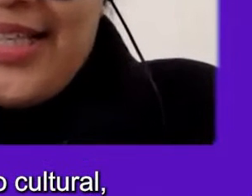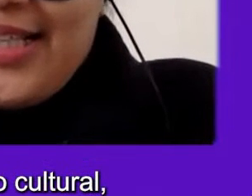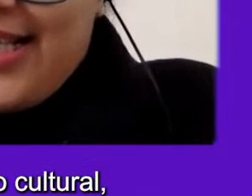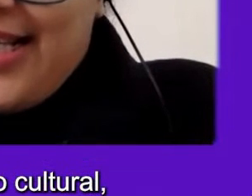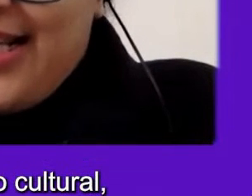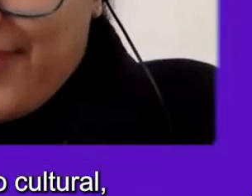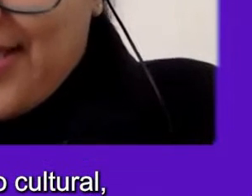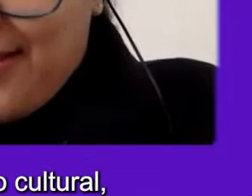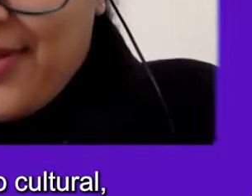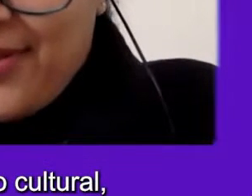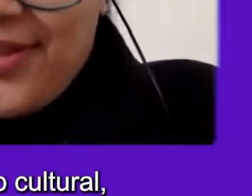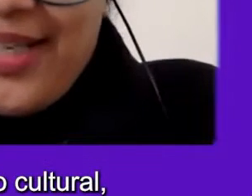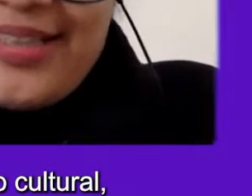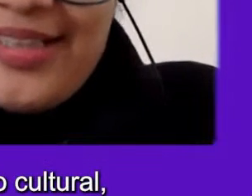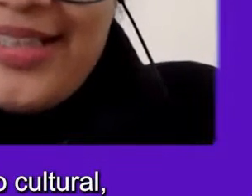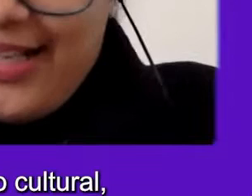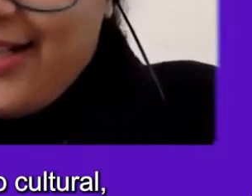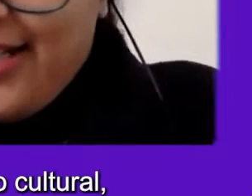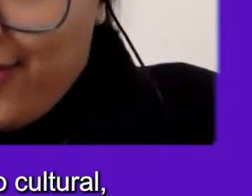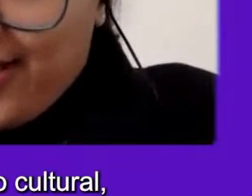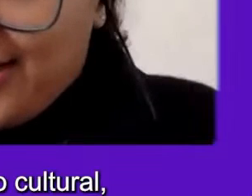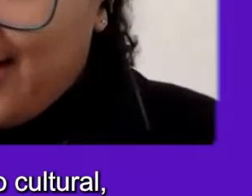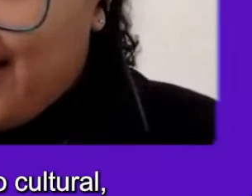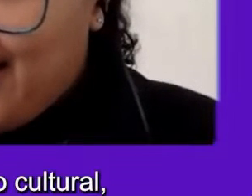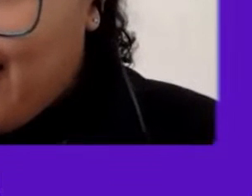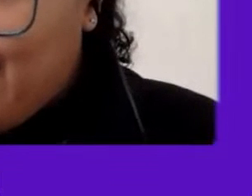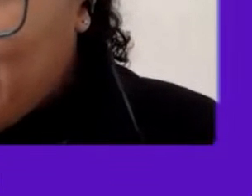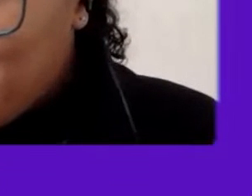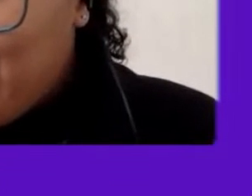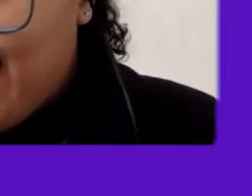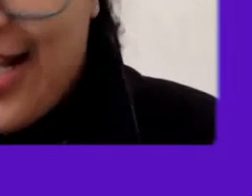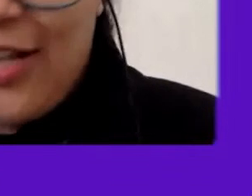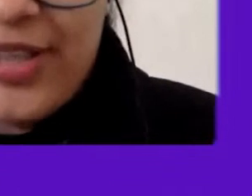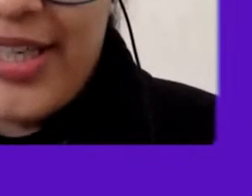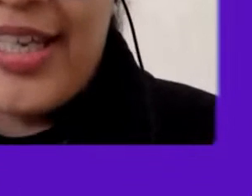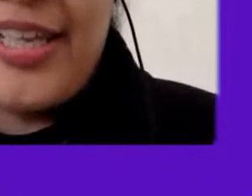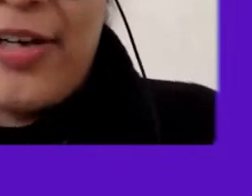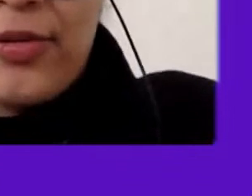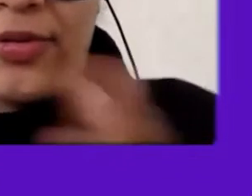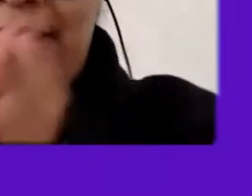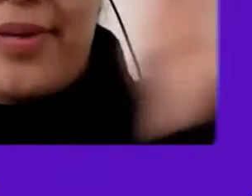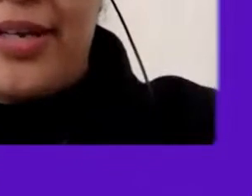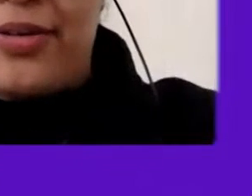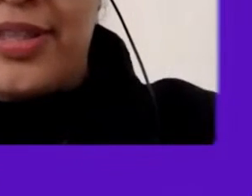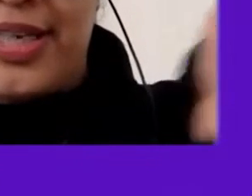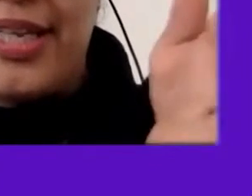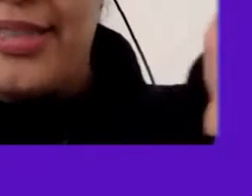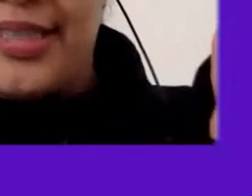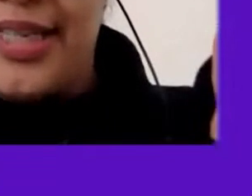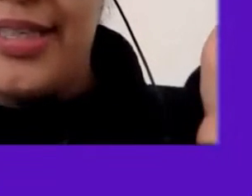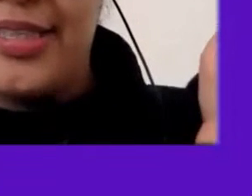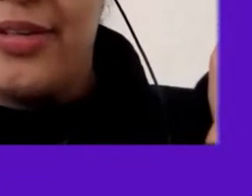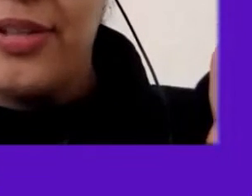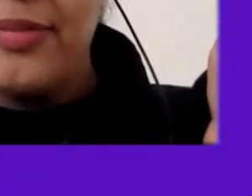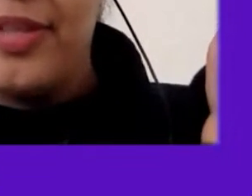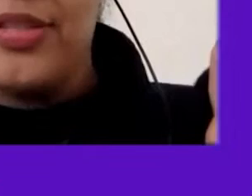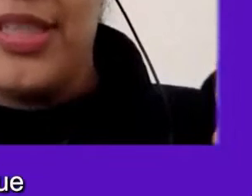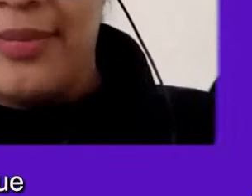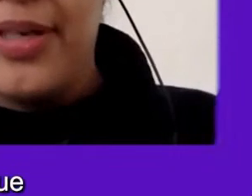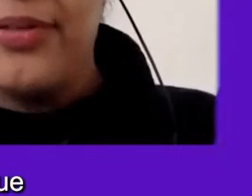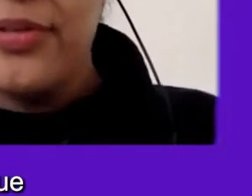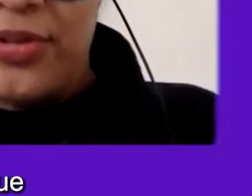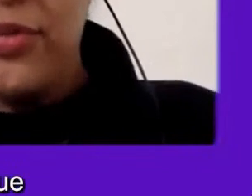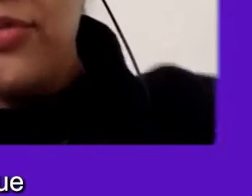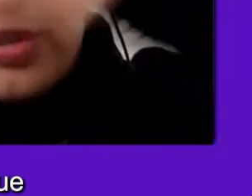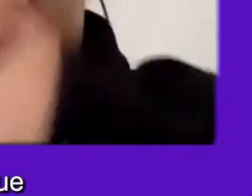donde el pensamiento y lo que dice Ignacio, la lógica de la cultura va en contra de estándares económicos?